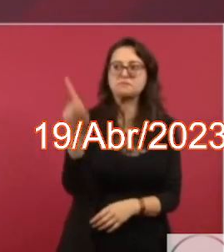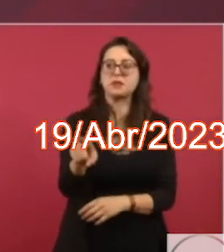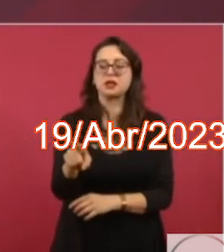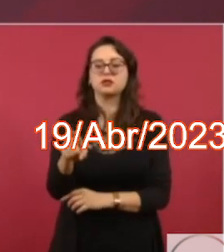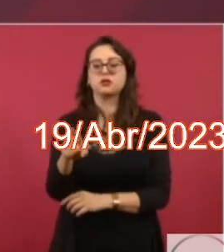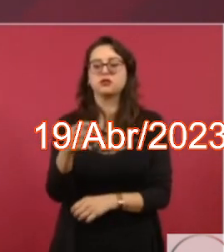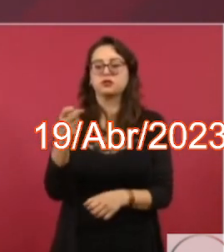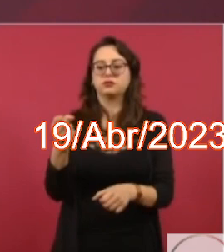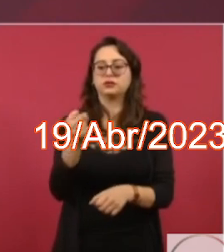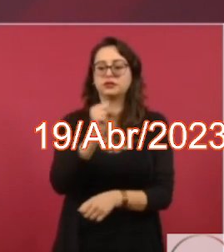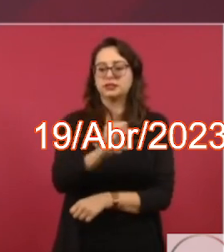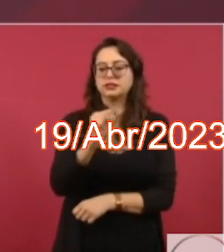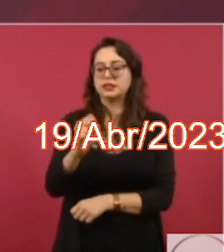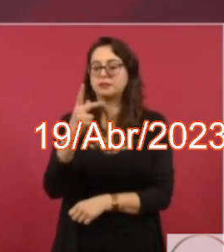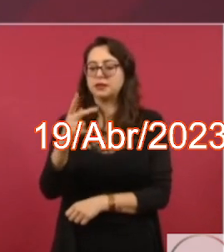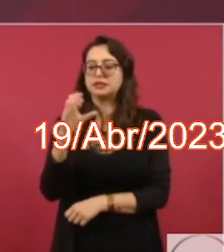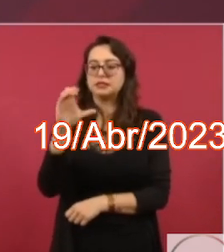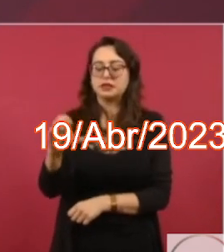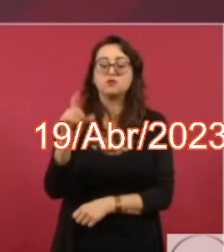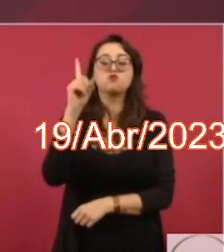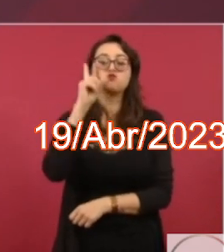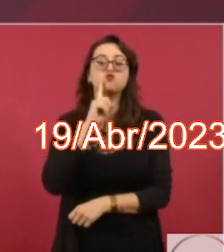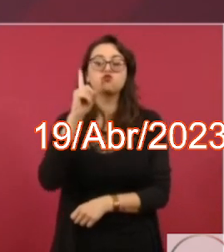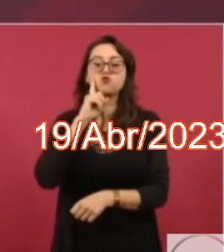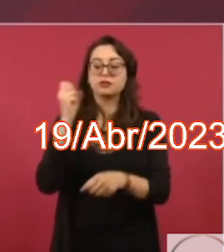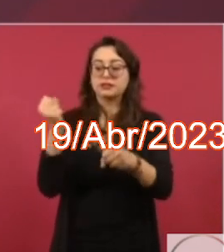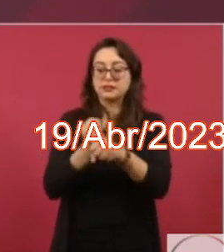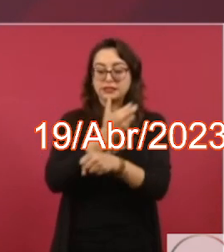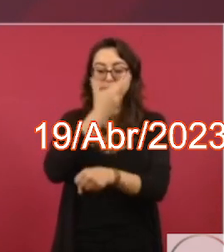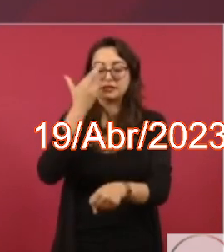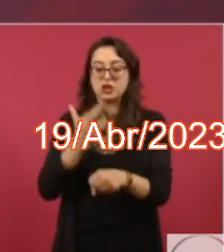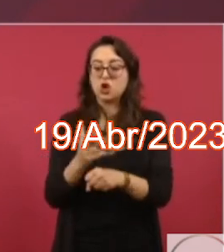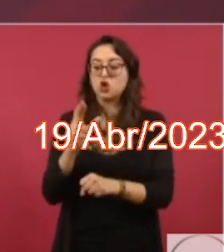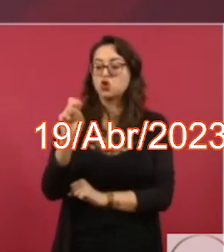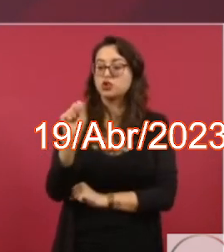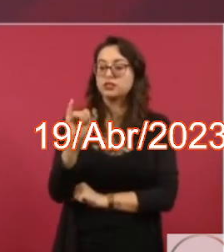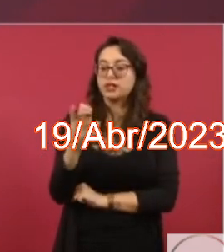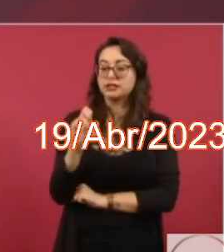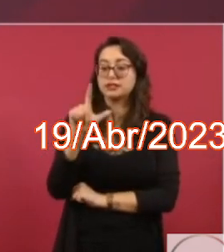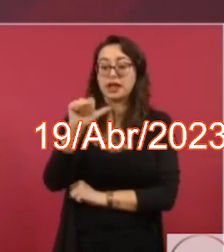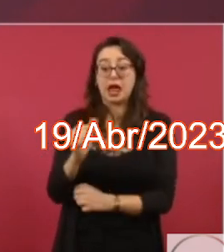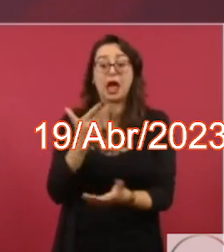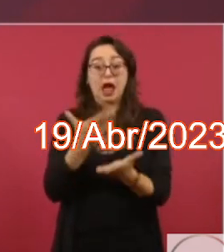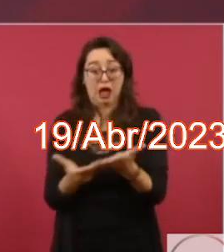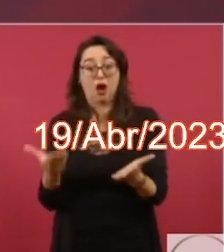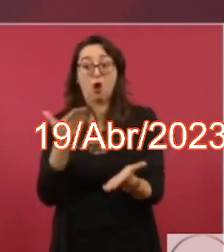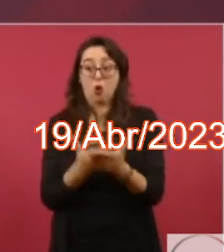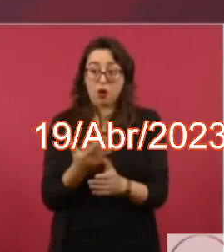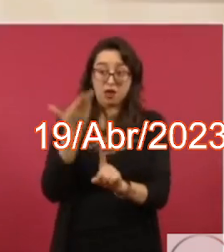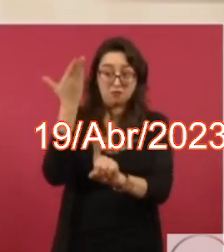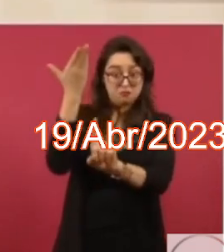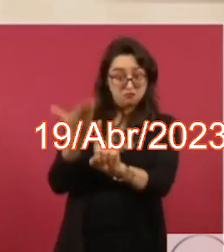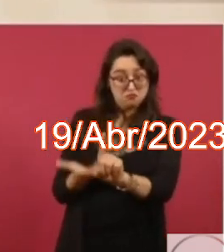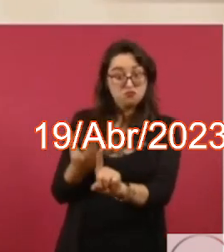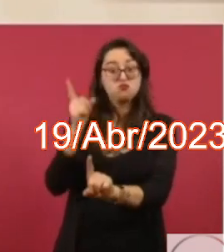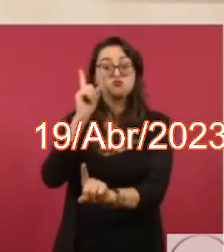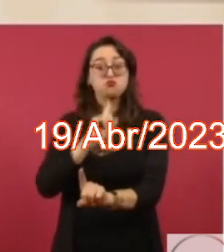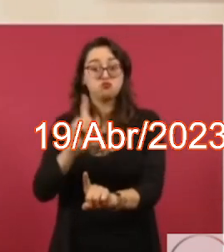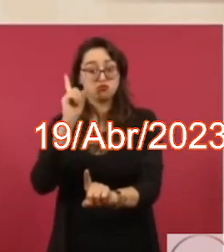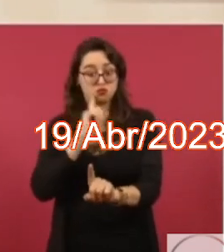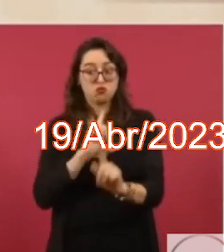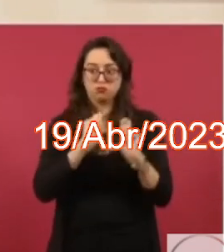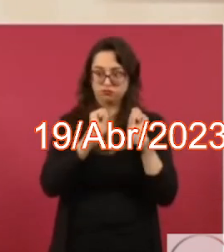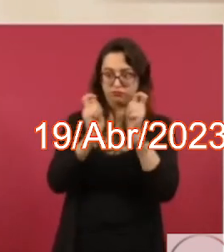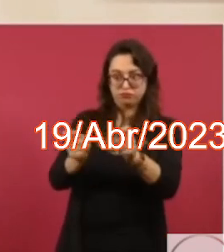Rodríguez Velázquez, de quien dependerá esta corporación, de acuerdo a lo que